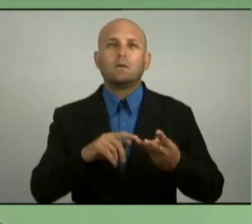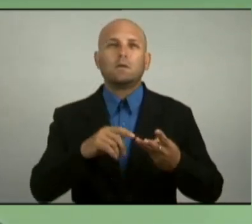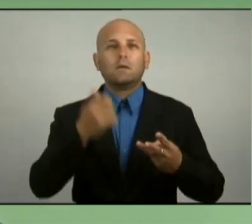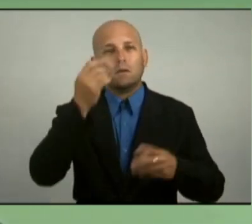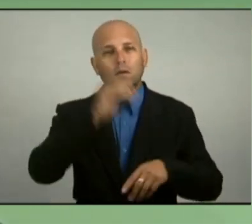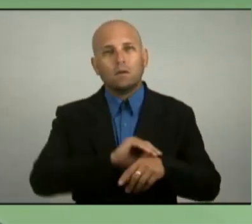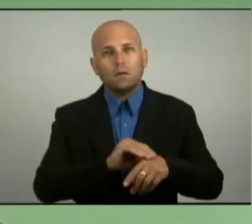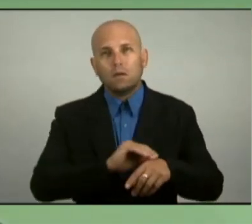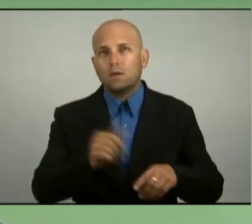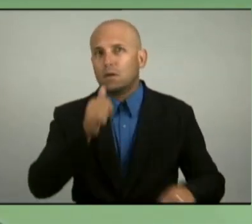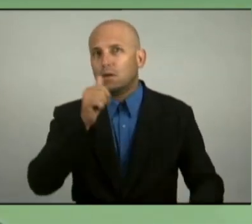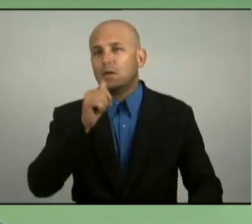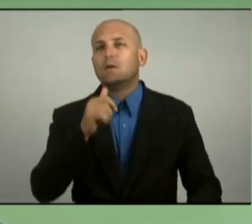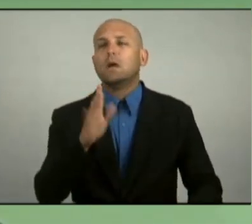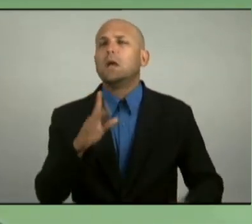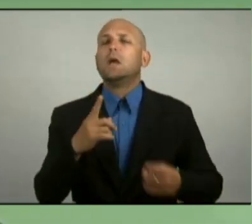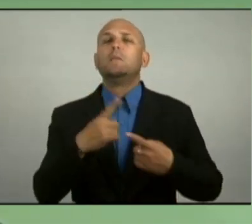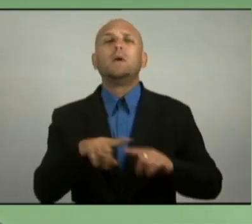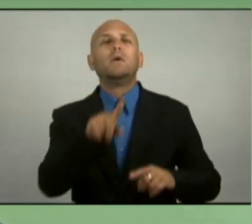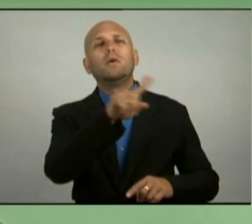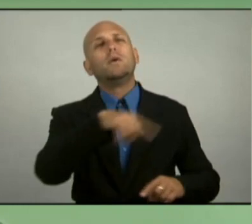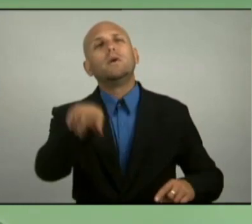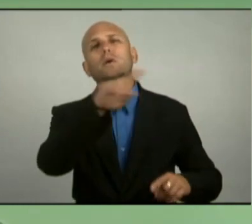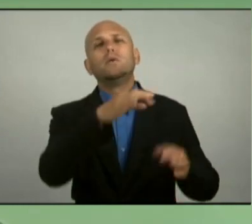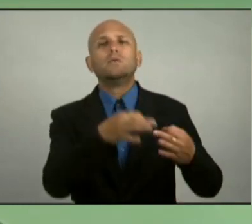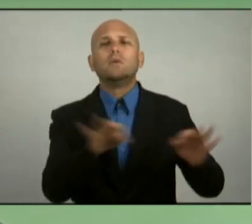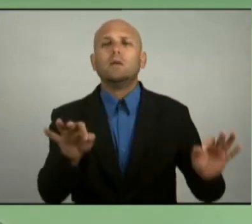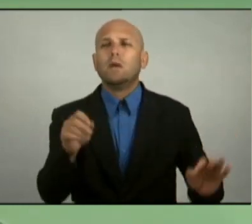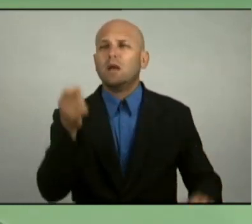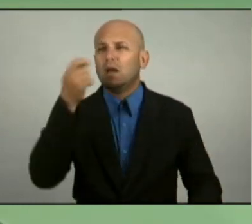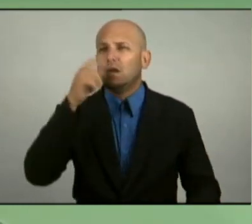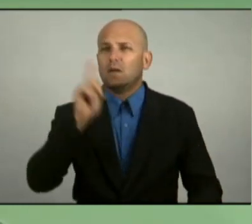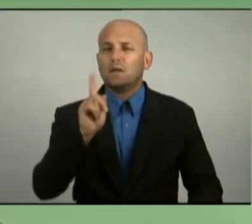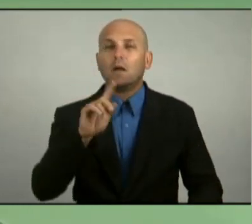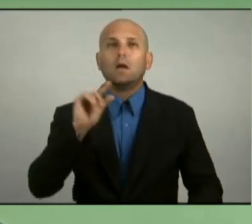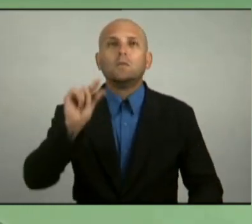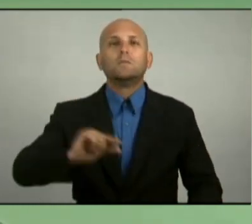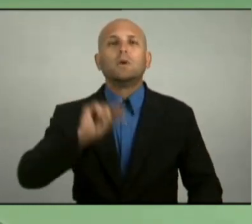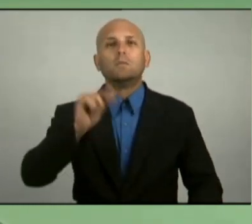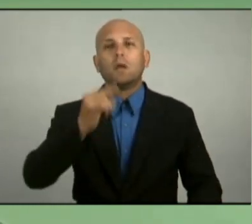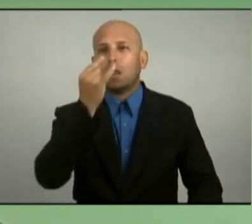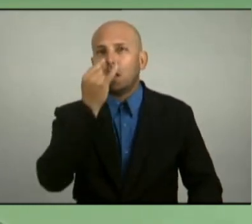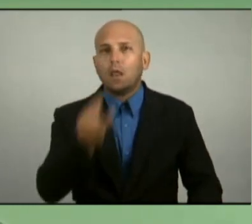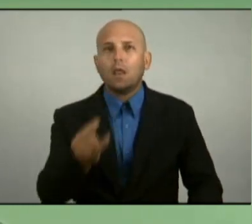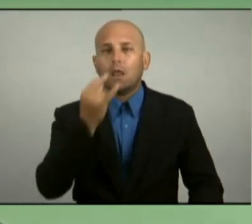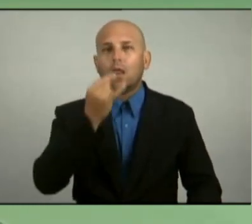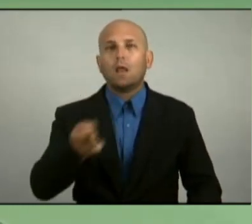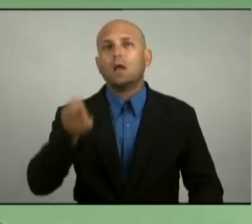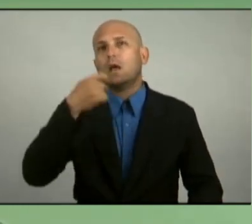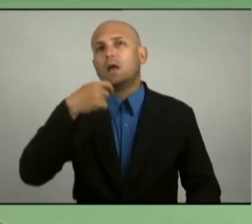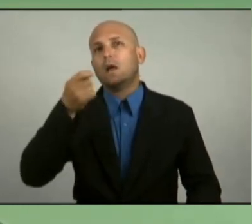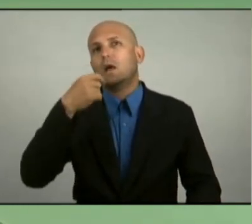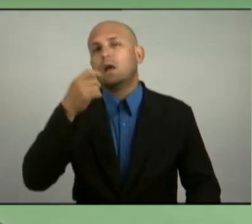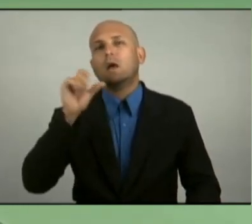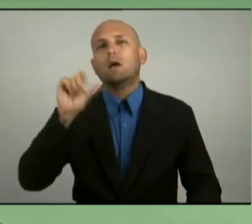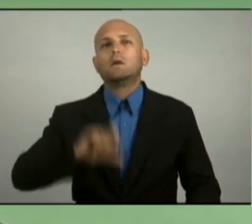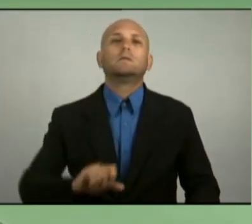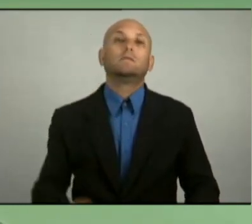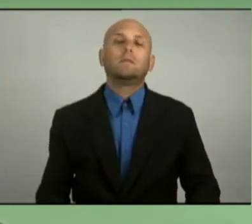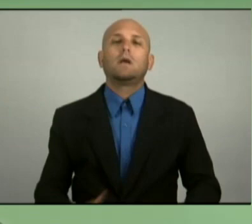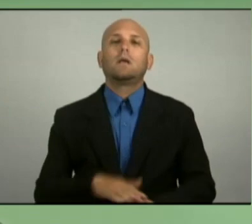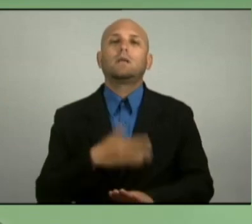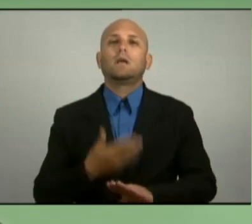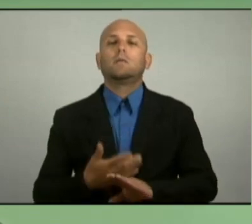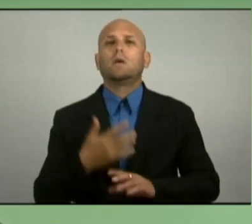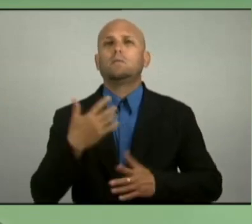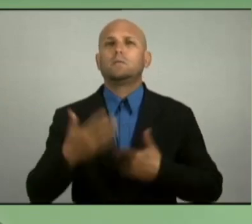los pacientes que son normales no es recomendable porque crean adicción crean hábito y además se sabe toda la dificultad que hemos